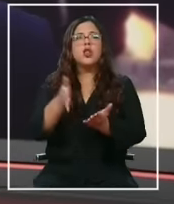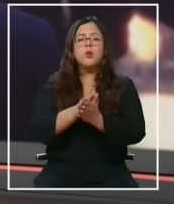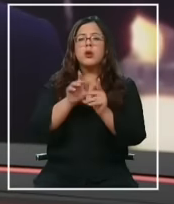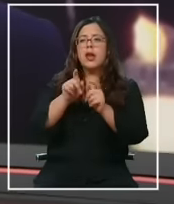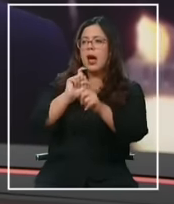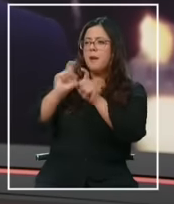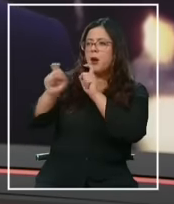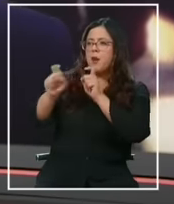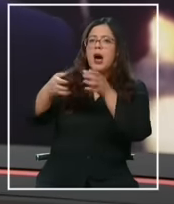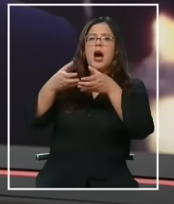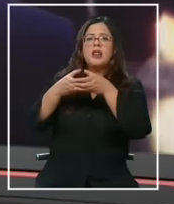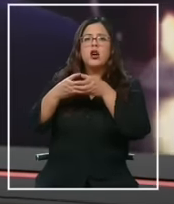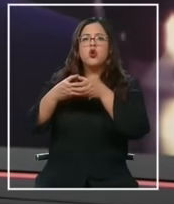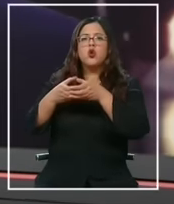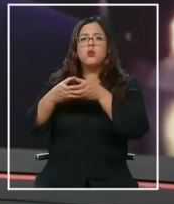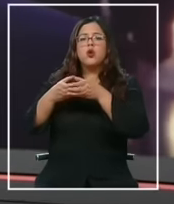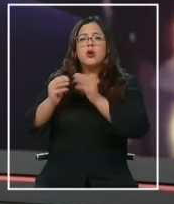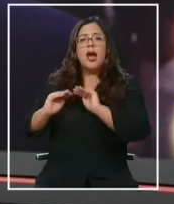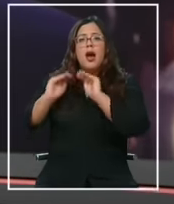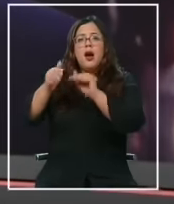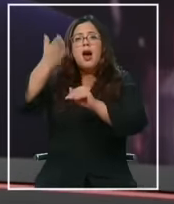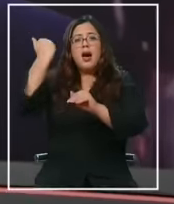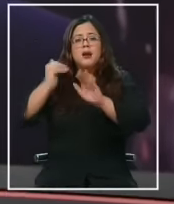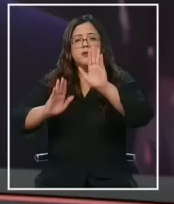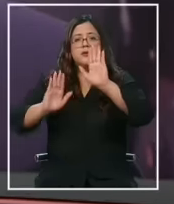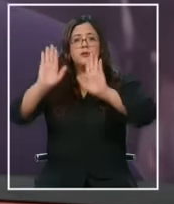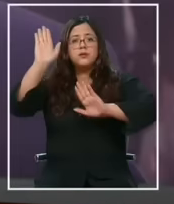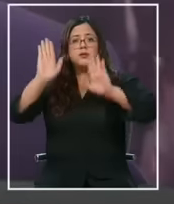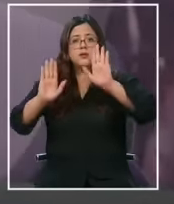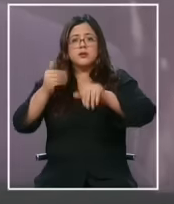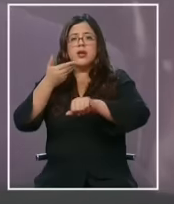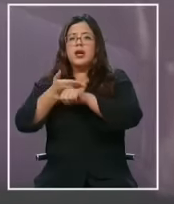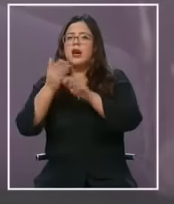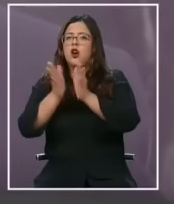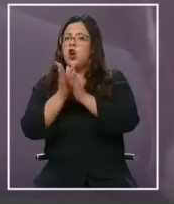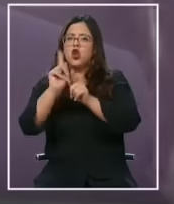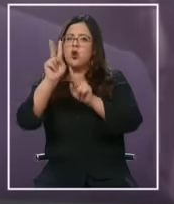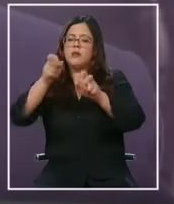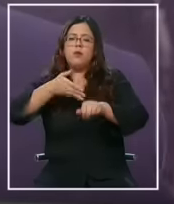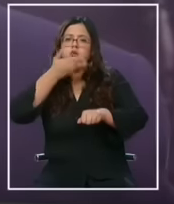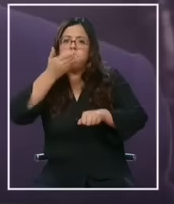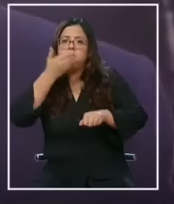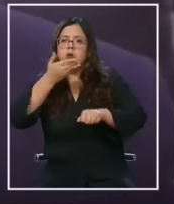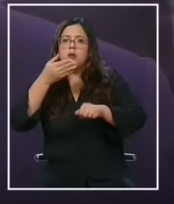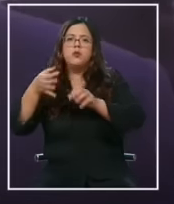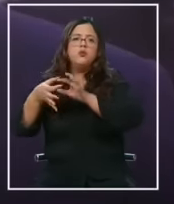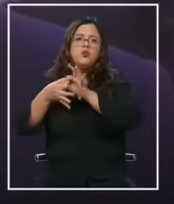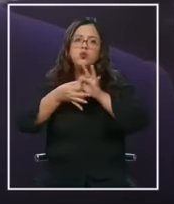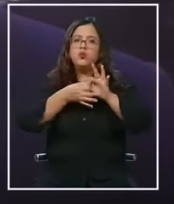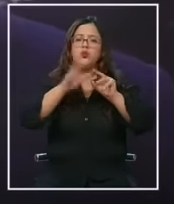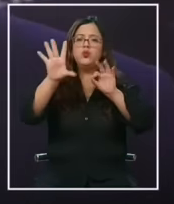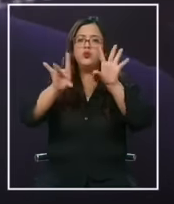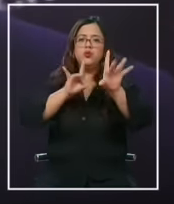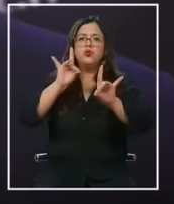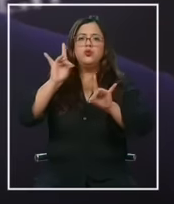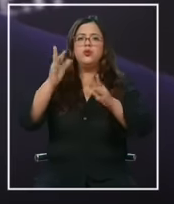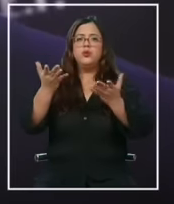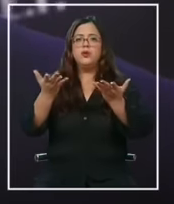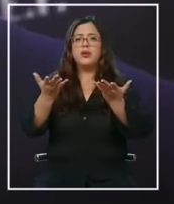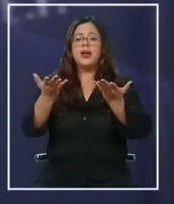Desde el propio sector que lo apoyó en su candidatura, le pidieron no caer en discursos populistas por estar en un periodo electoral.